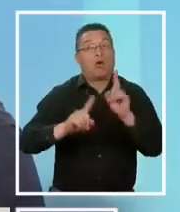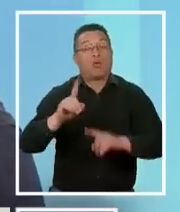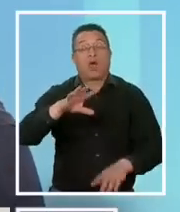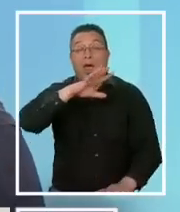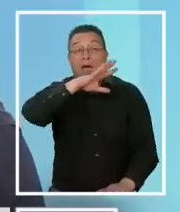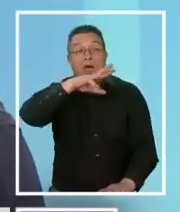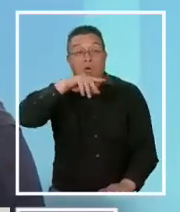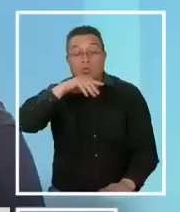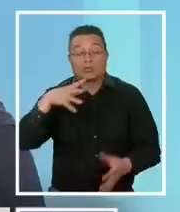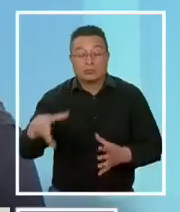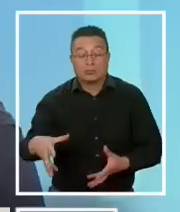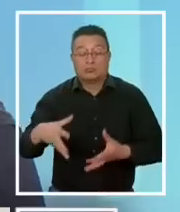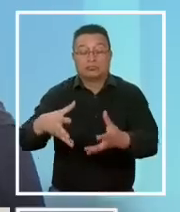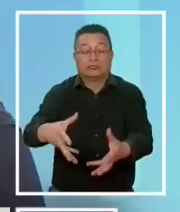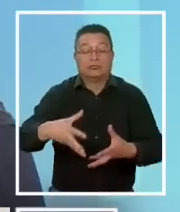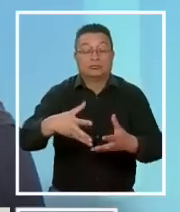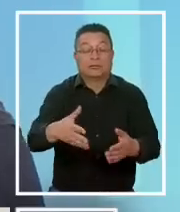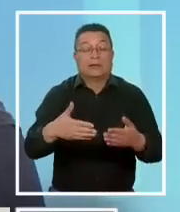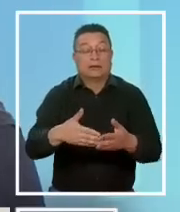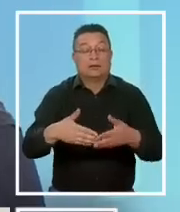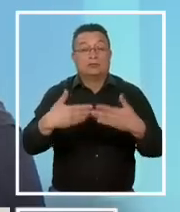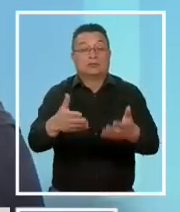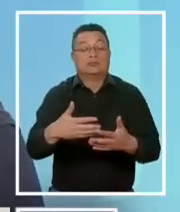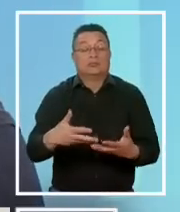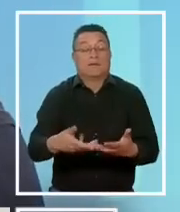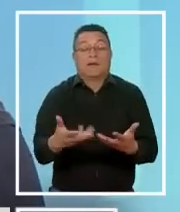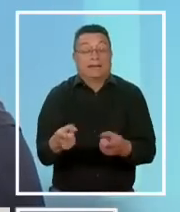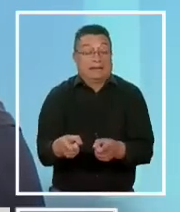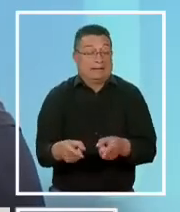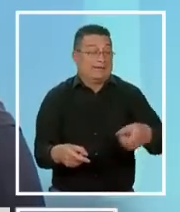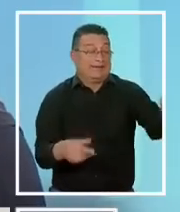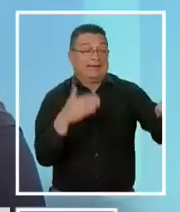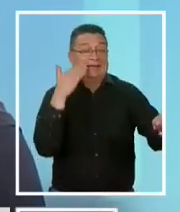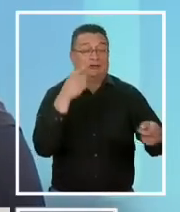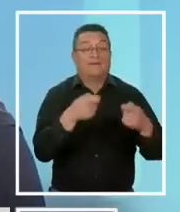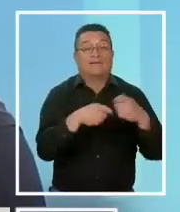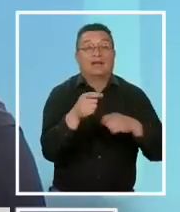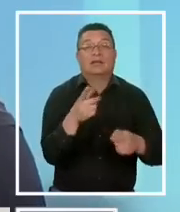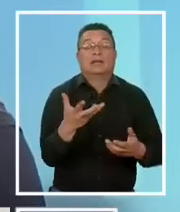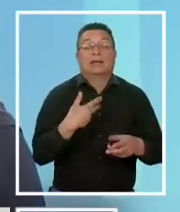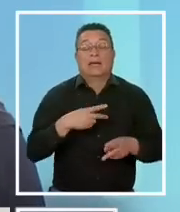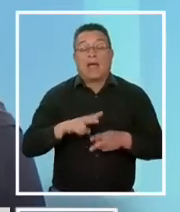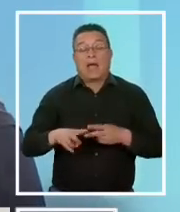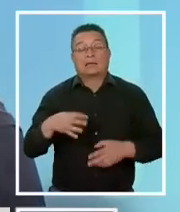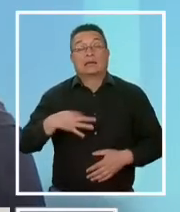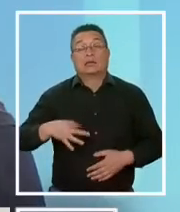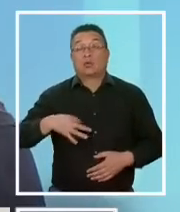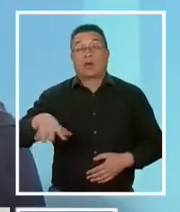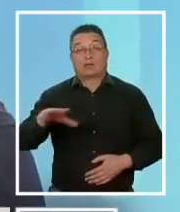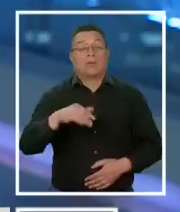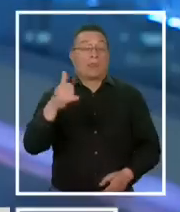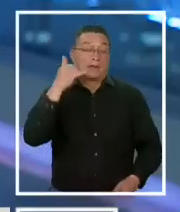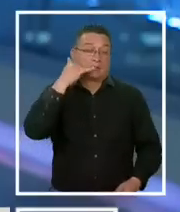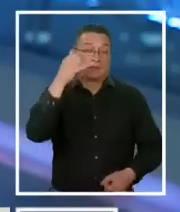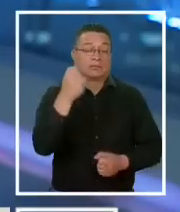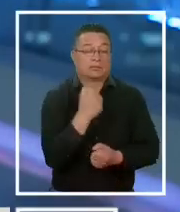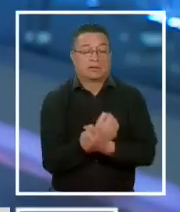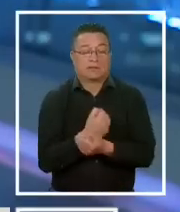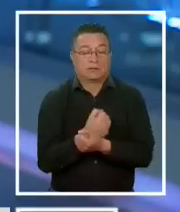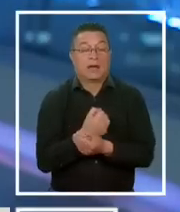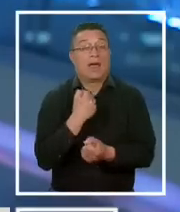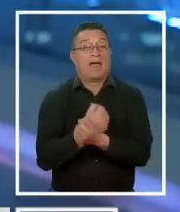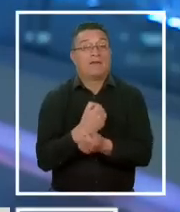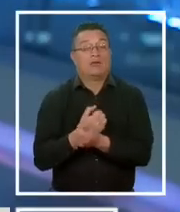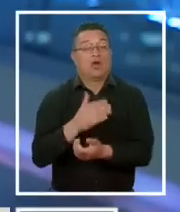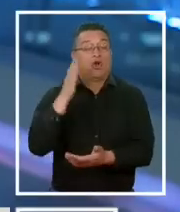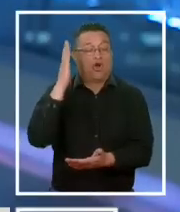usted ve que le está entregando una mercancía en una esquina detrás de un kiosco para que él lo vaya a vender Qué puede hacer un ciudadano Llamar a carabineros carabineros